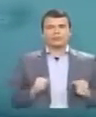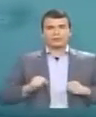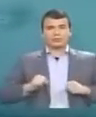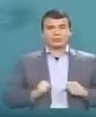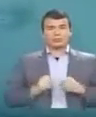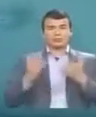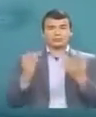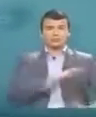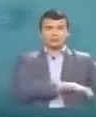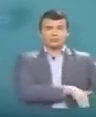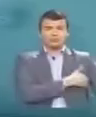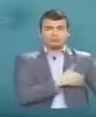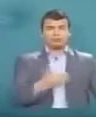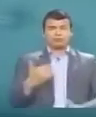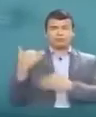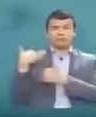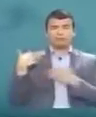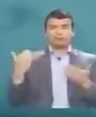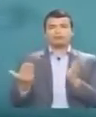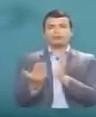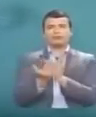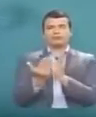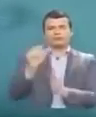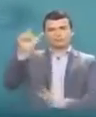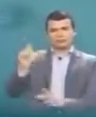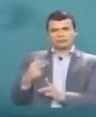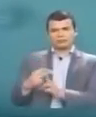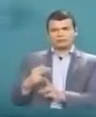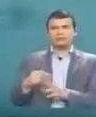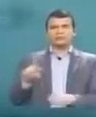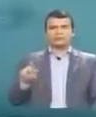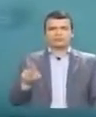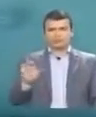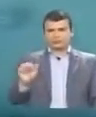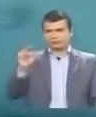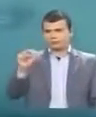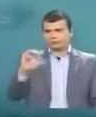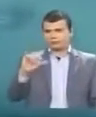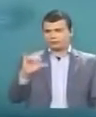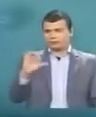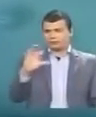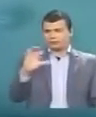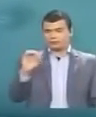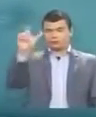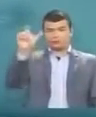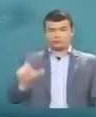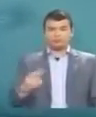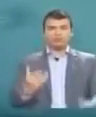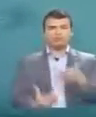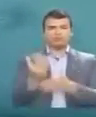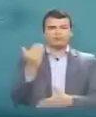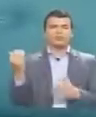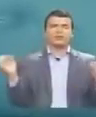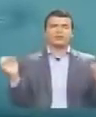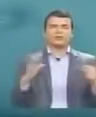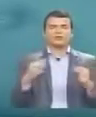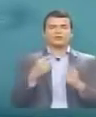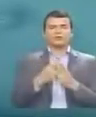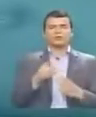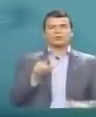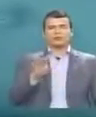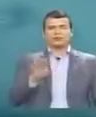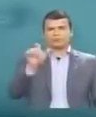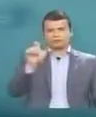allí el ministro encargado de Educación, Francisco Cardona, dio inicio al foro número 14, en el que participan